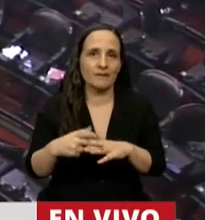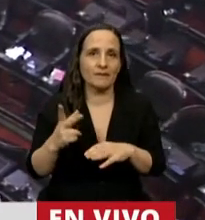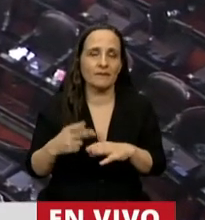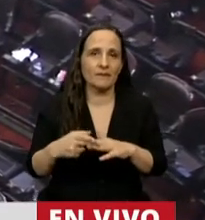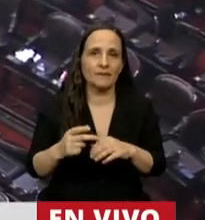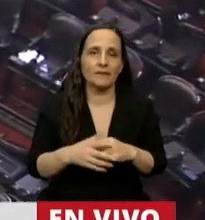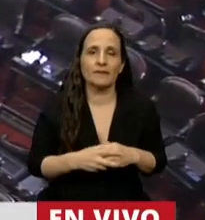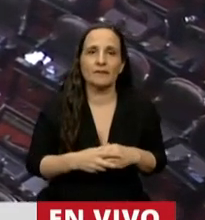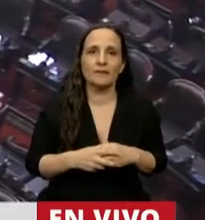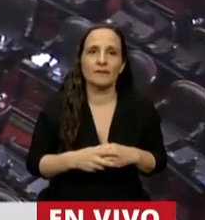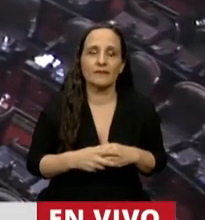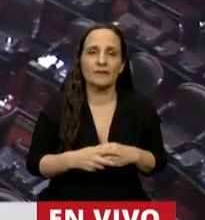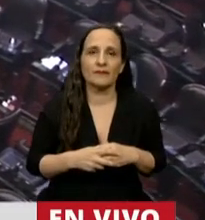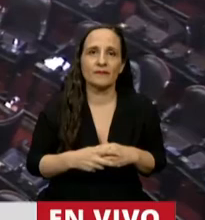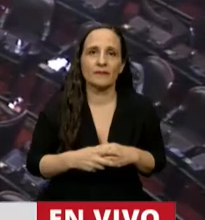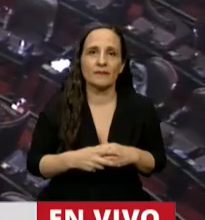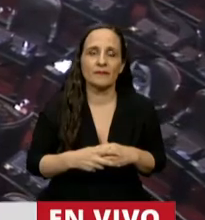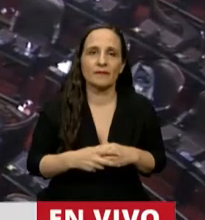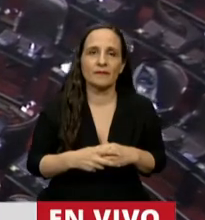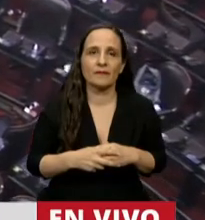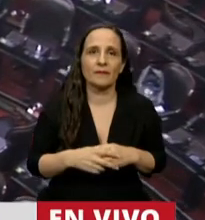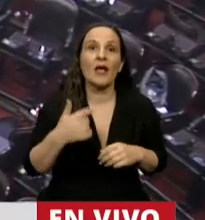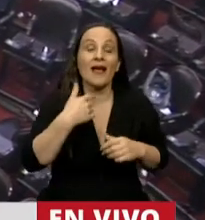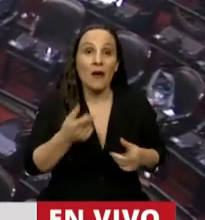volvamos a la presencialidad.